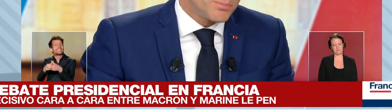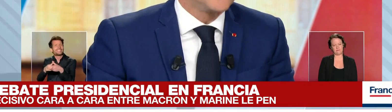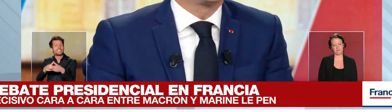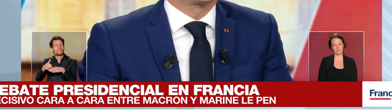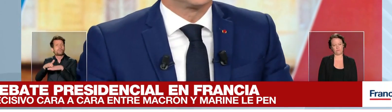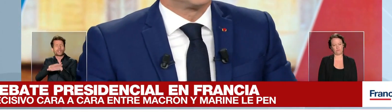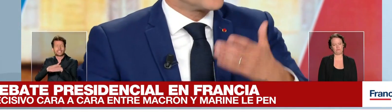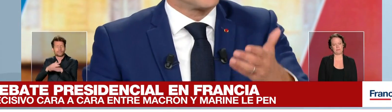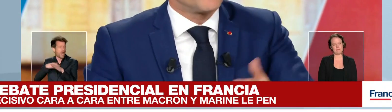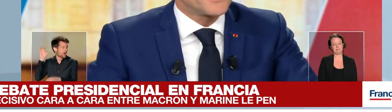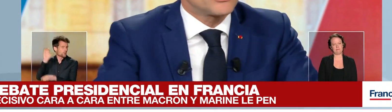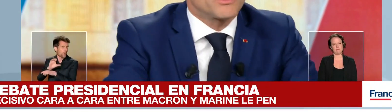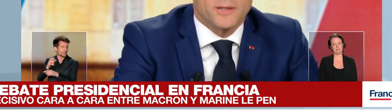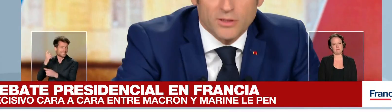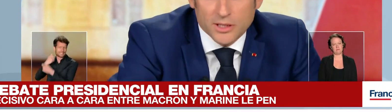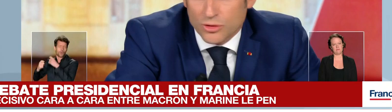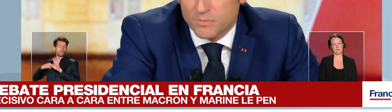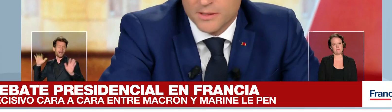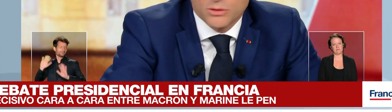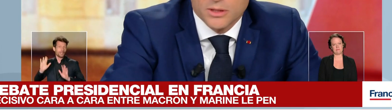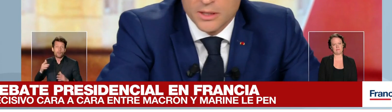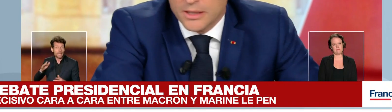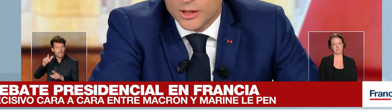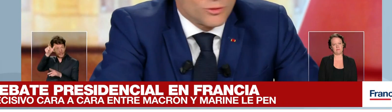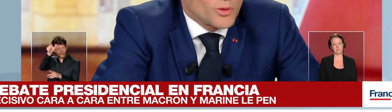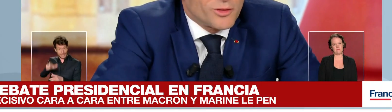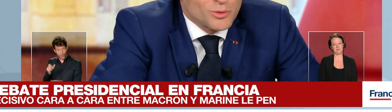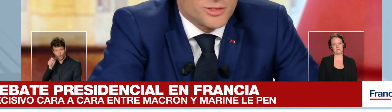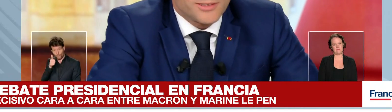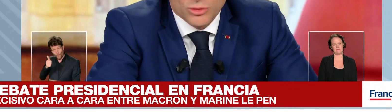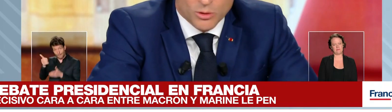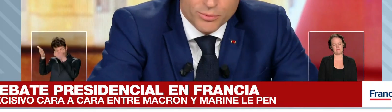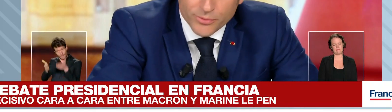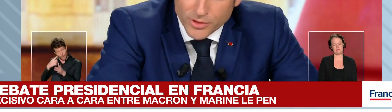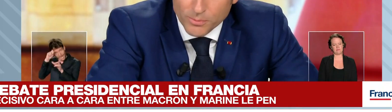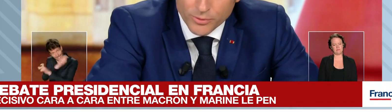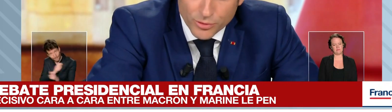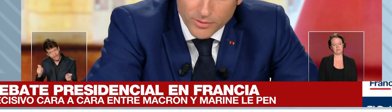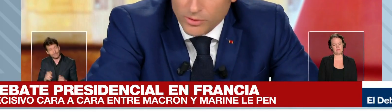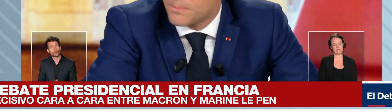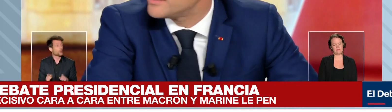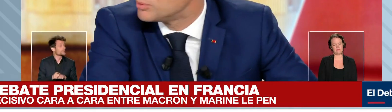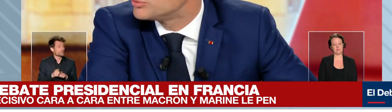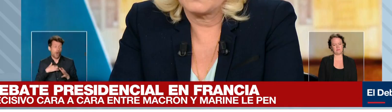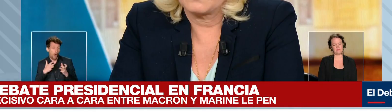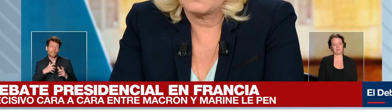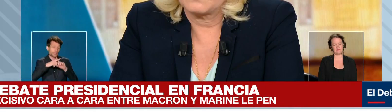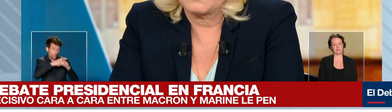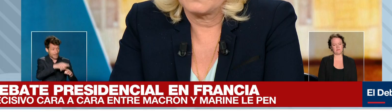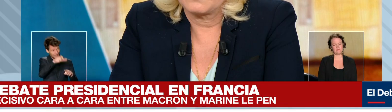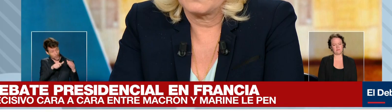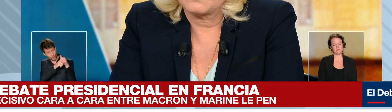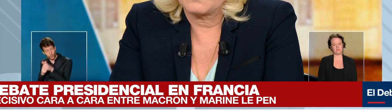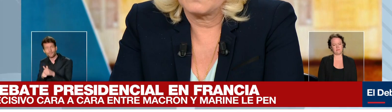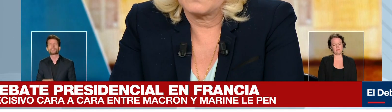historia y su posicionamiento político, pero la respeto como persona y quiero convencer a todos aquellos que la siguieron.